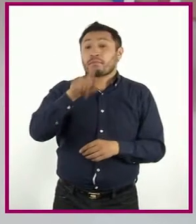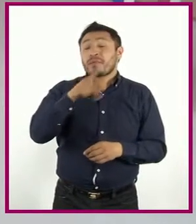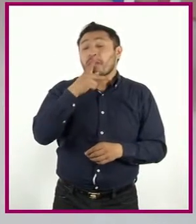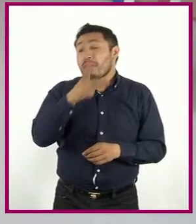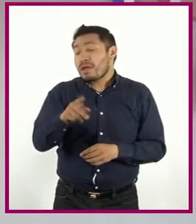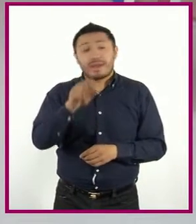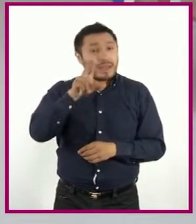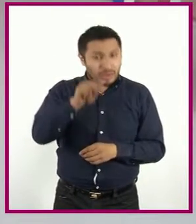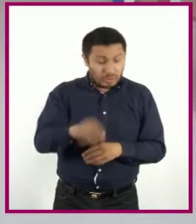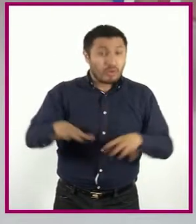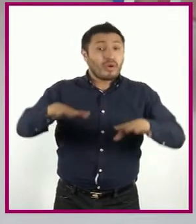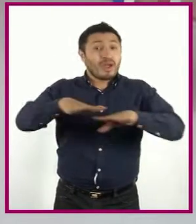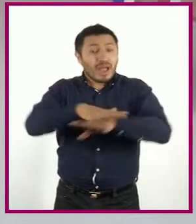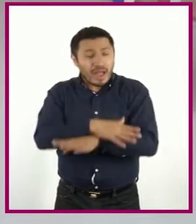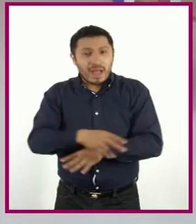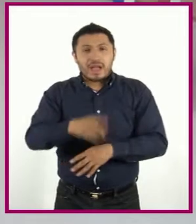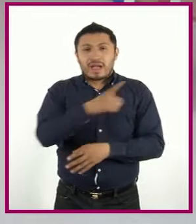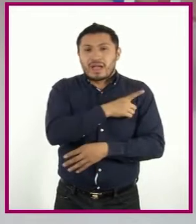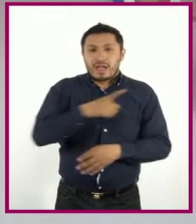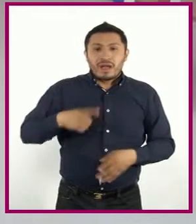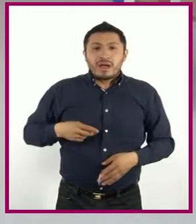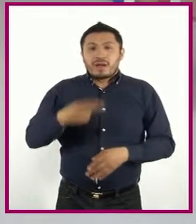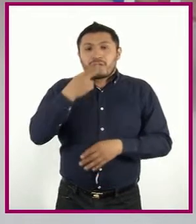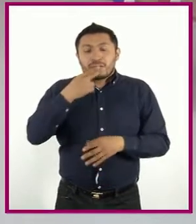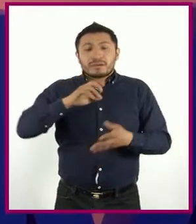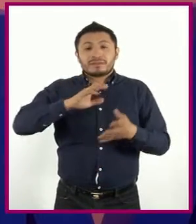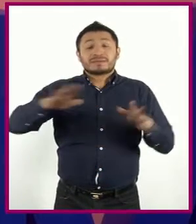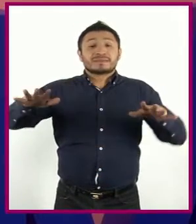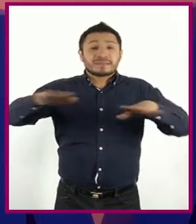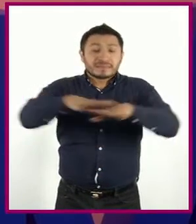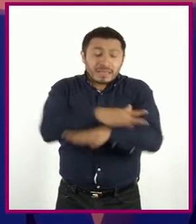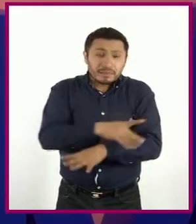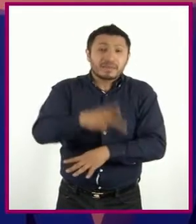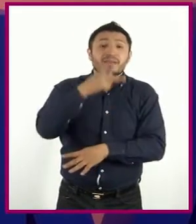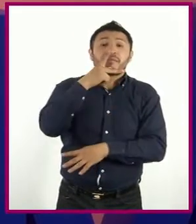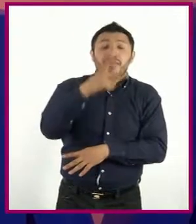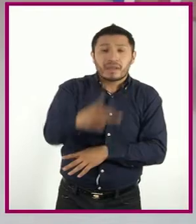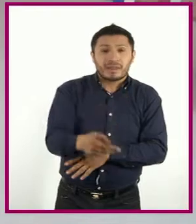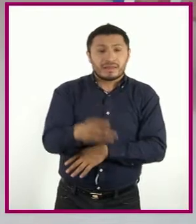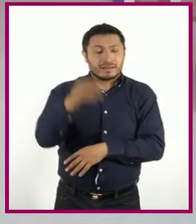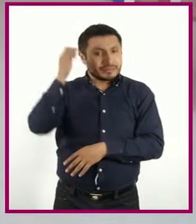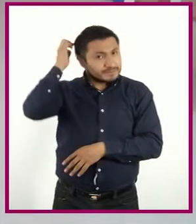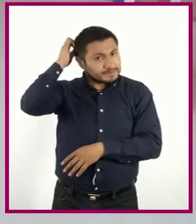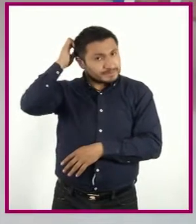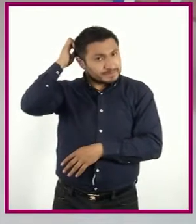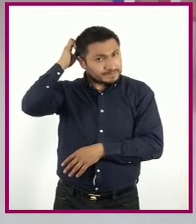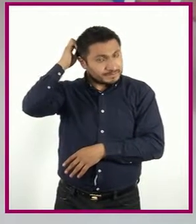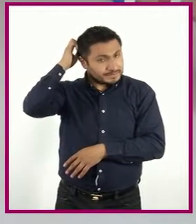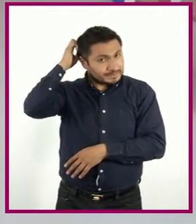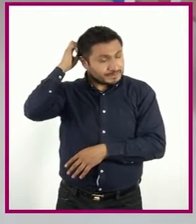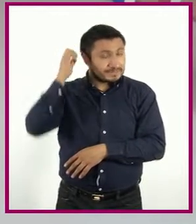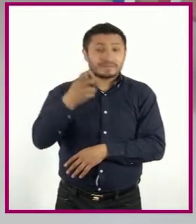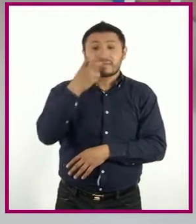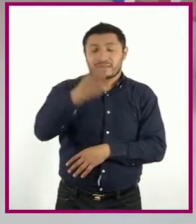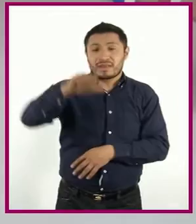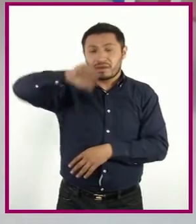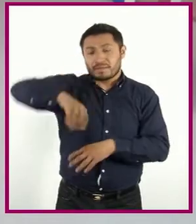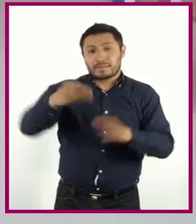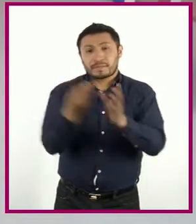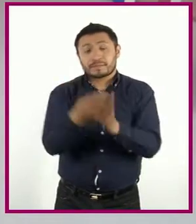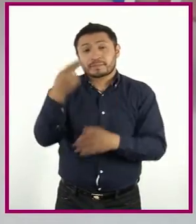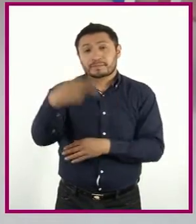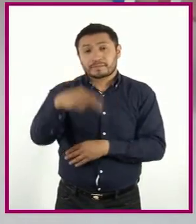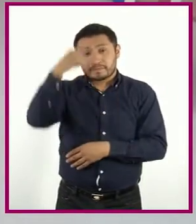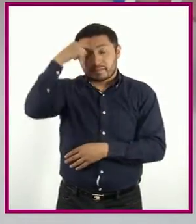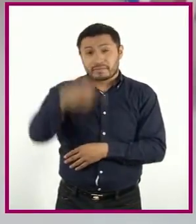decir, debemos usar sustitutos léxicos y pronominales. Y por eso nuestra sesión se titula